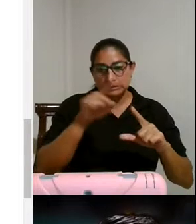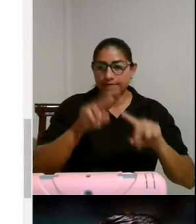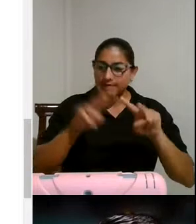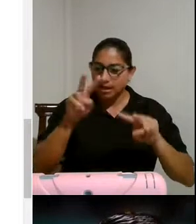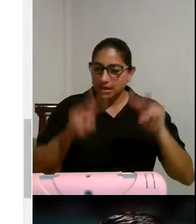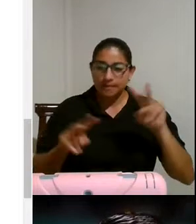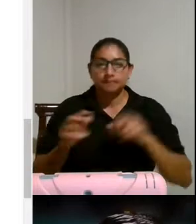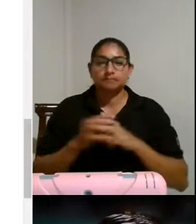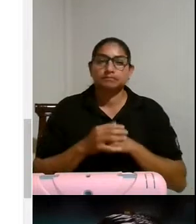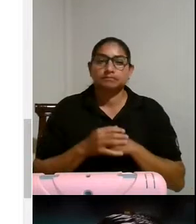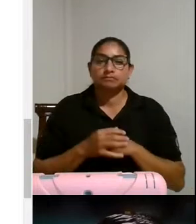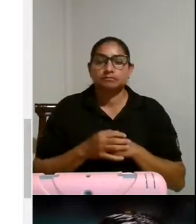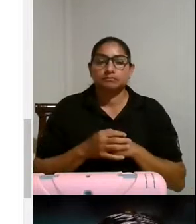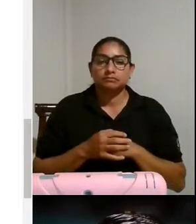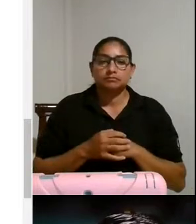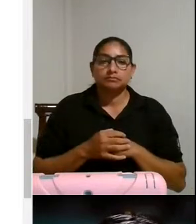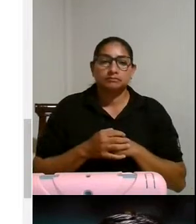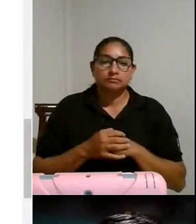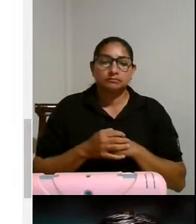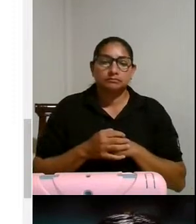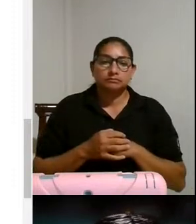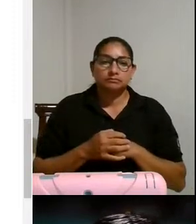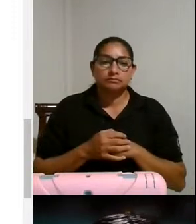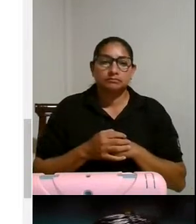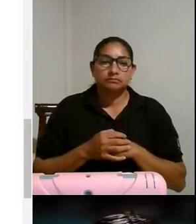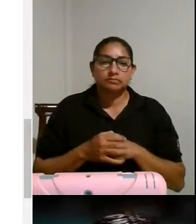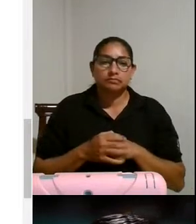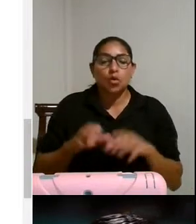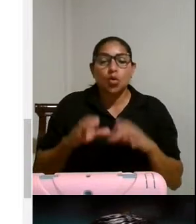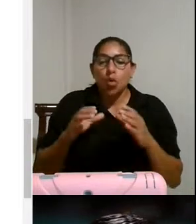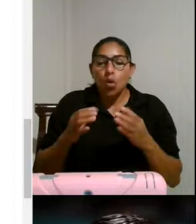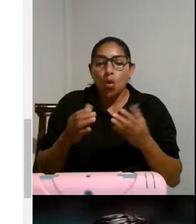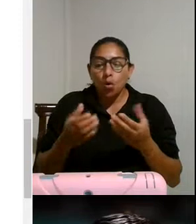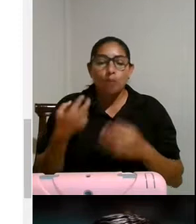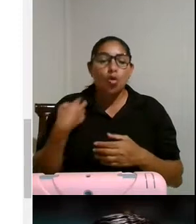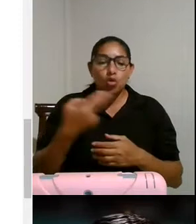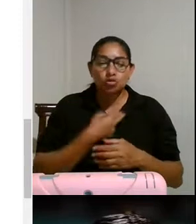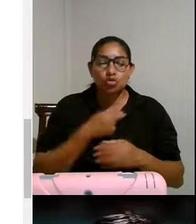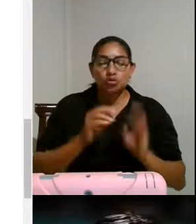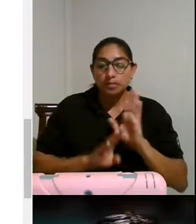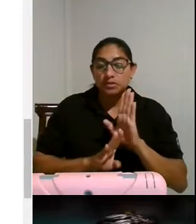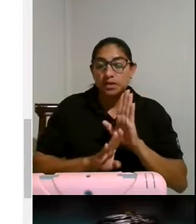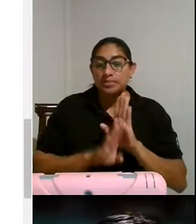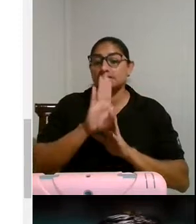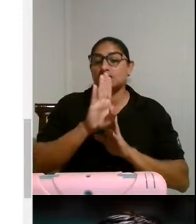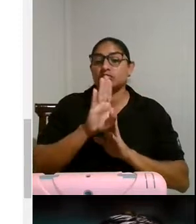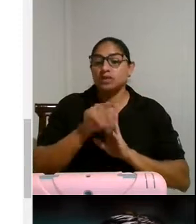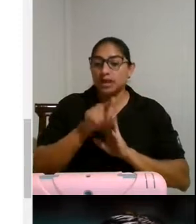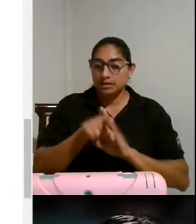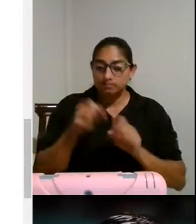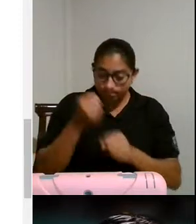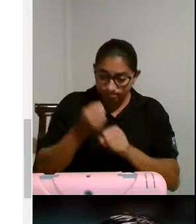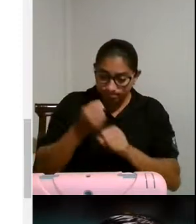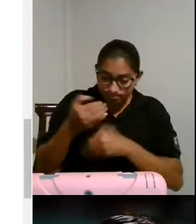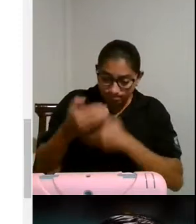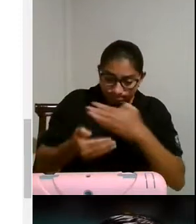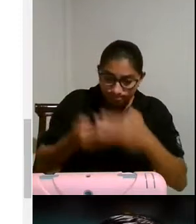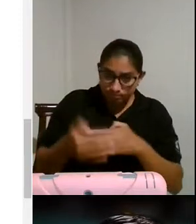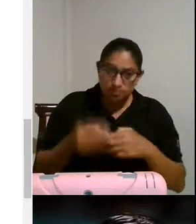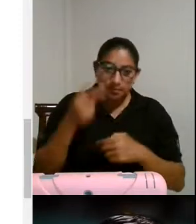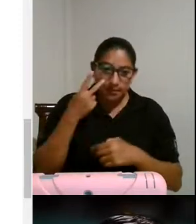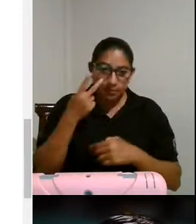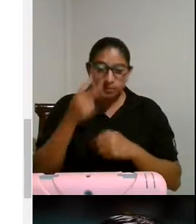ejemplo, lo que nos varía es cómo usted tiene que desarrollar esta parte de acá. Vean que en este